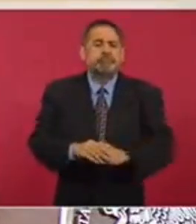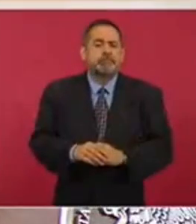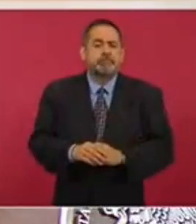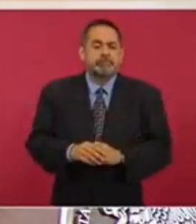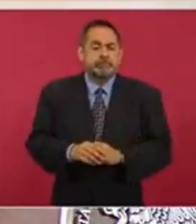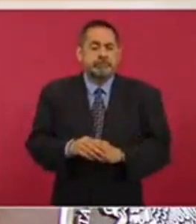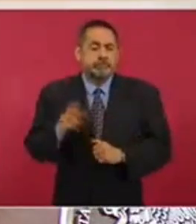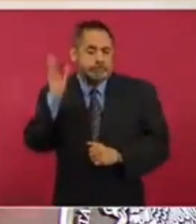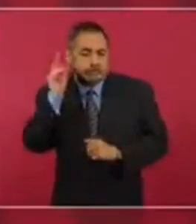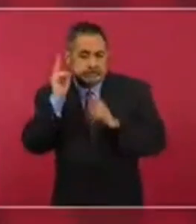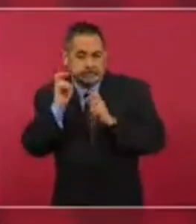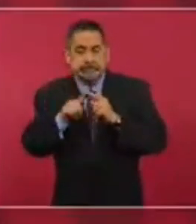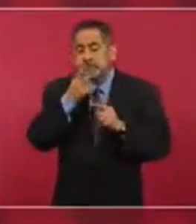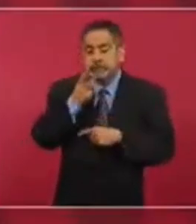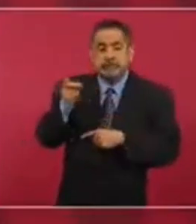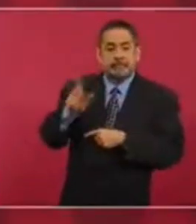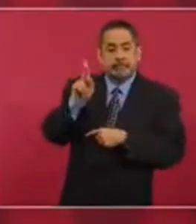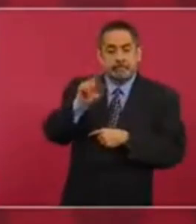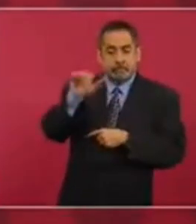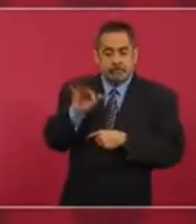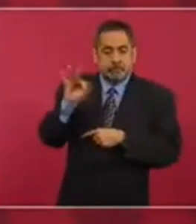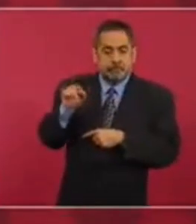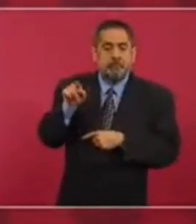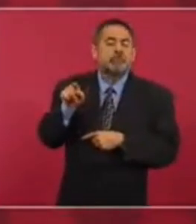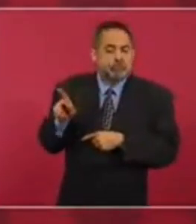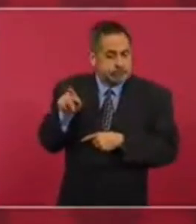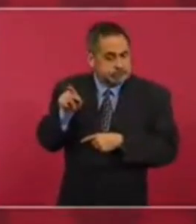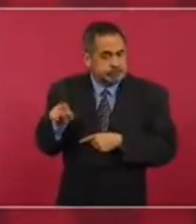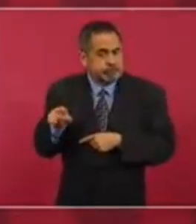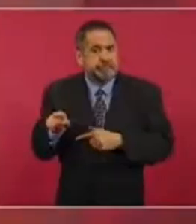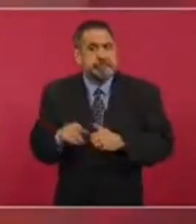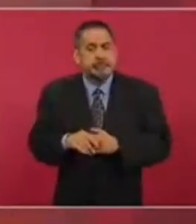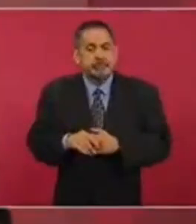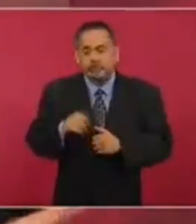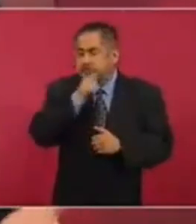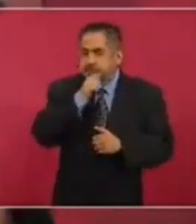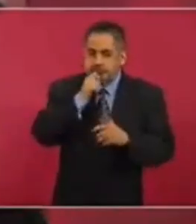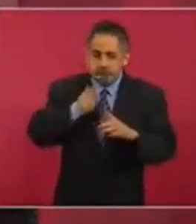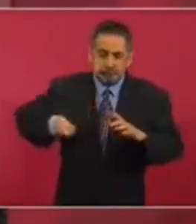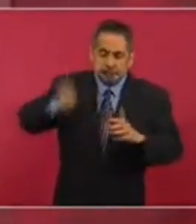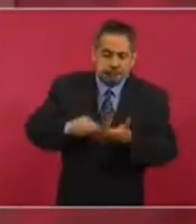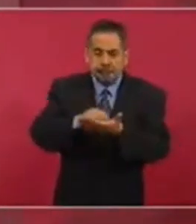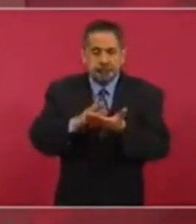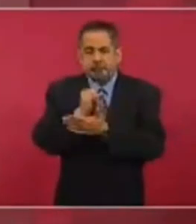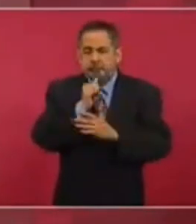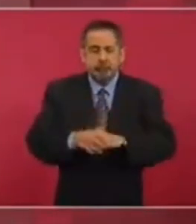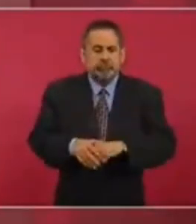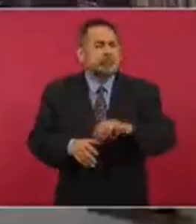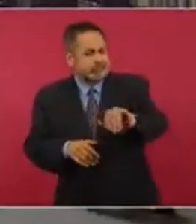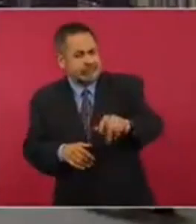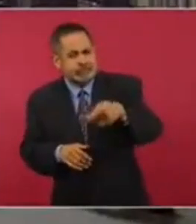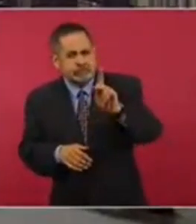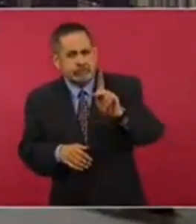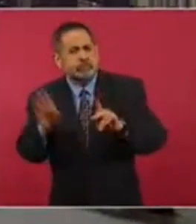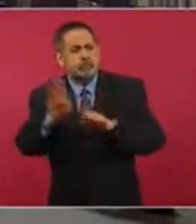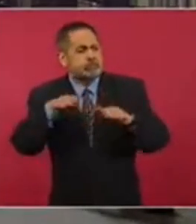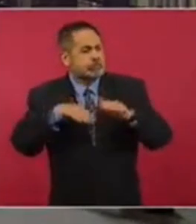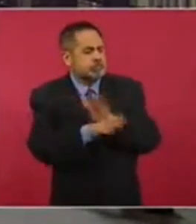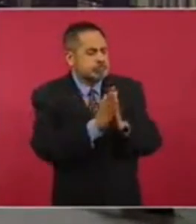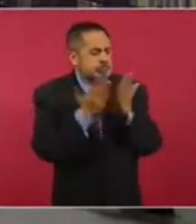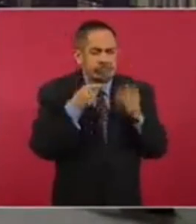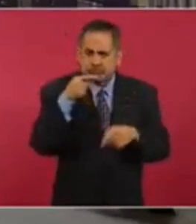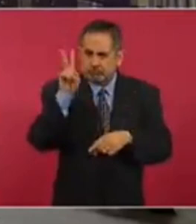Y los audios hablan del Poder Judicial, pero todavía no se ha resuelto el caso. Pero el hecho de que él haya tenido acceso a este expediente